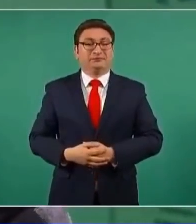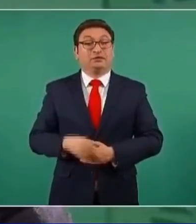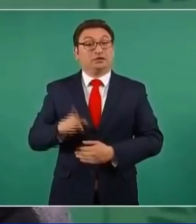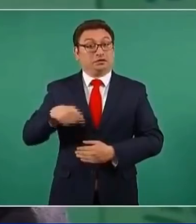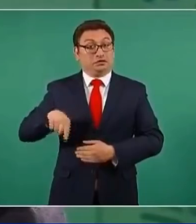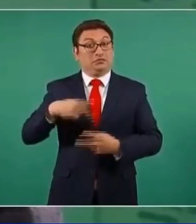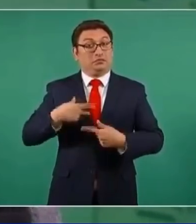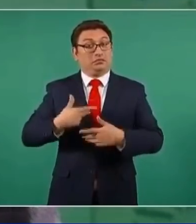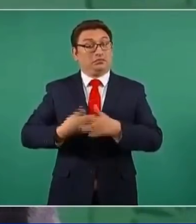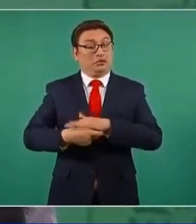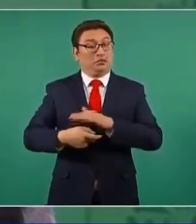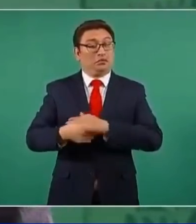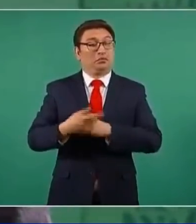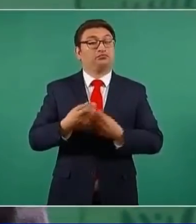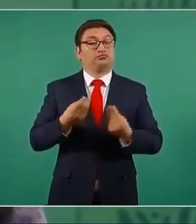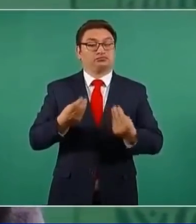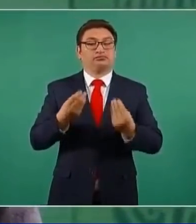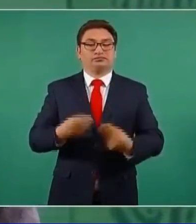bastante.